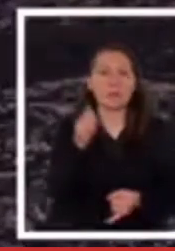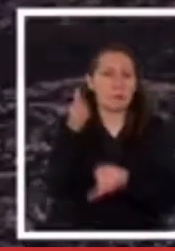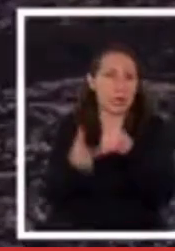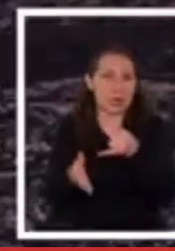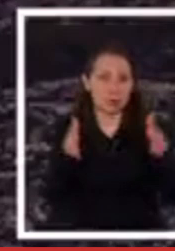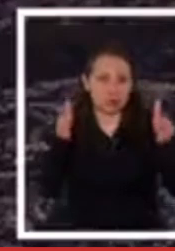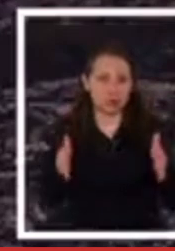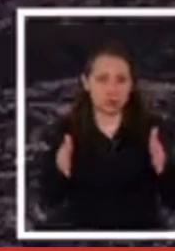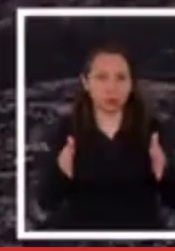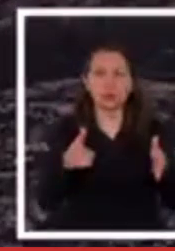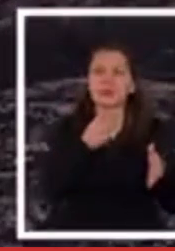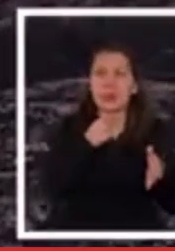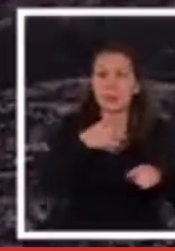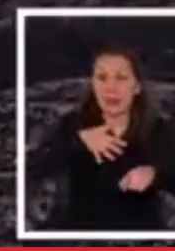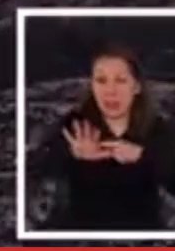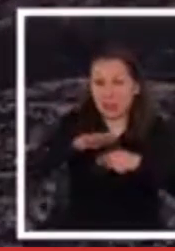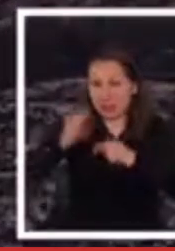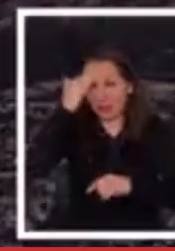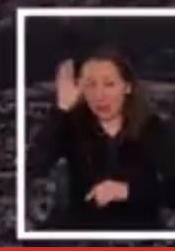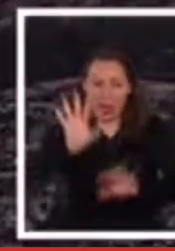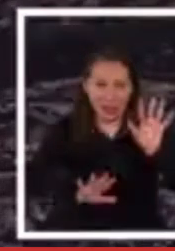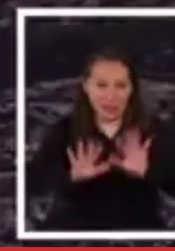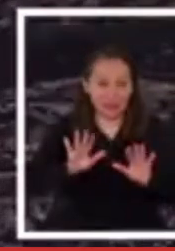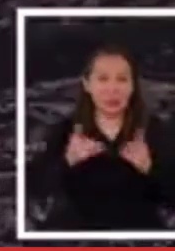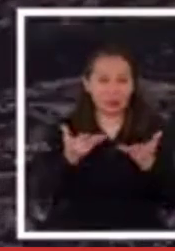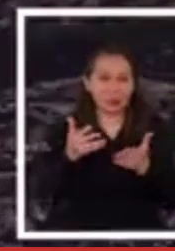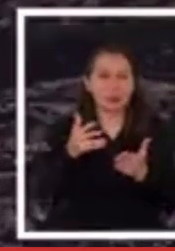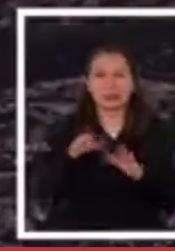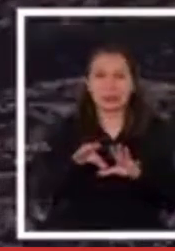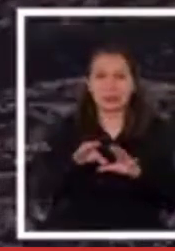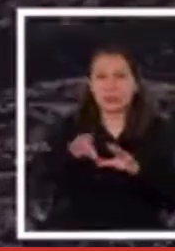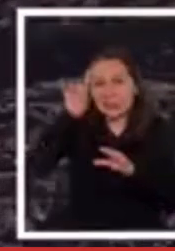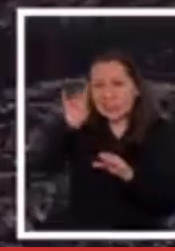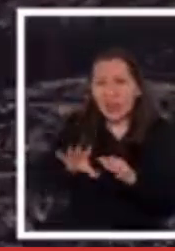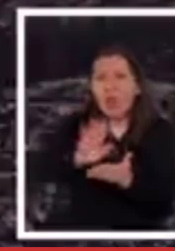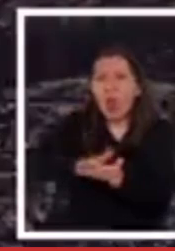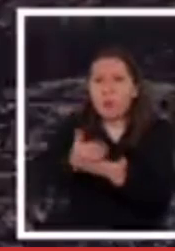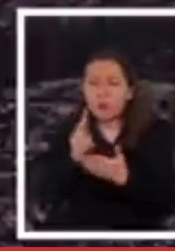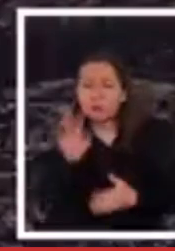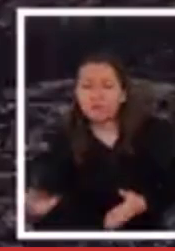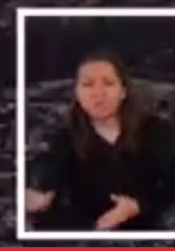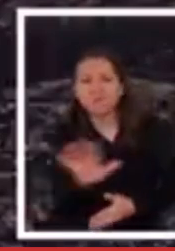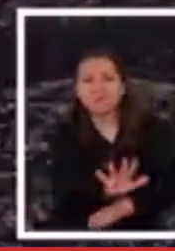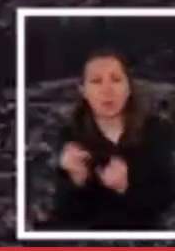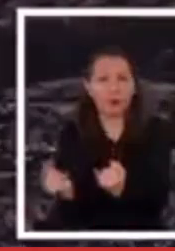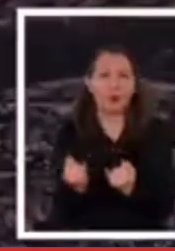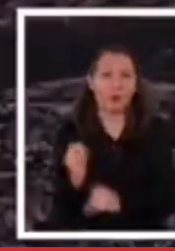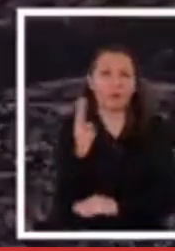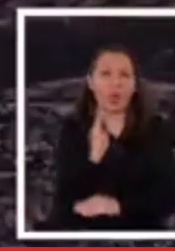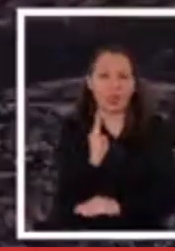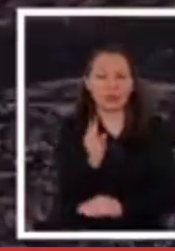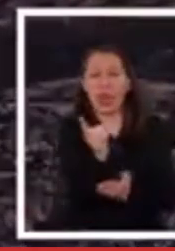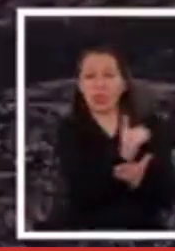plazo que queremos en 15 días tener por tanto un diagnóstico que son los datos duros básicos